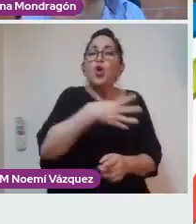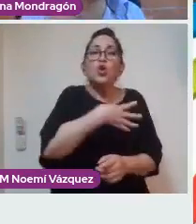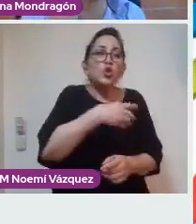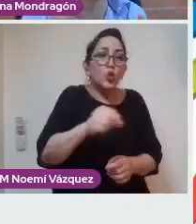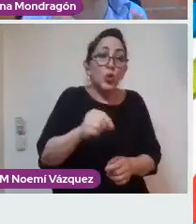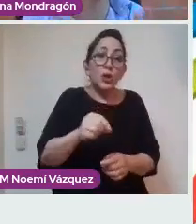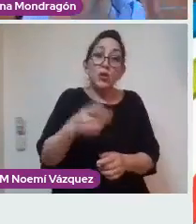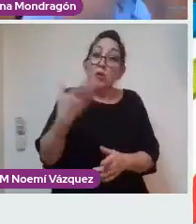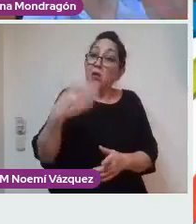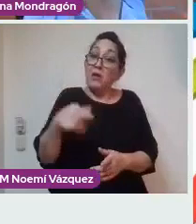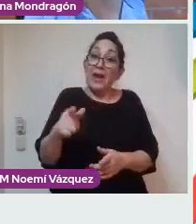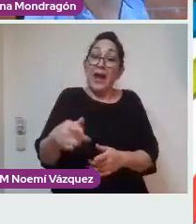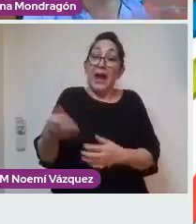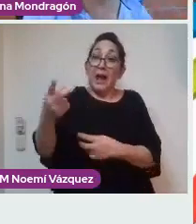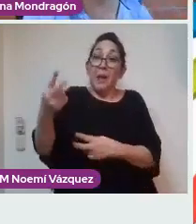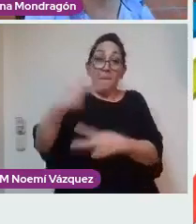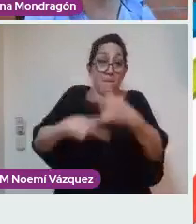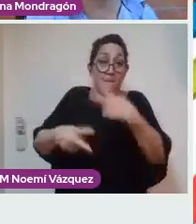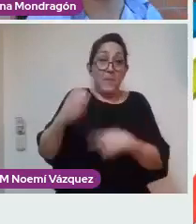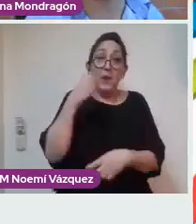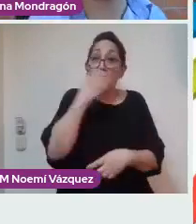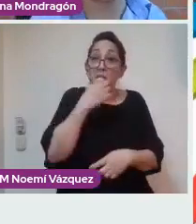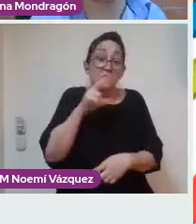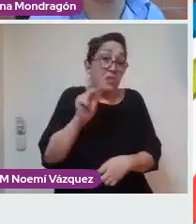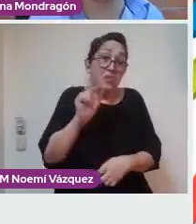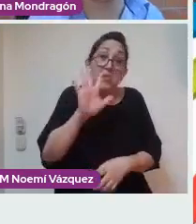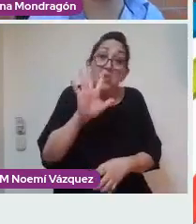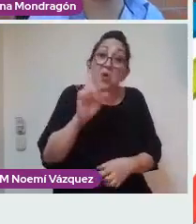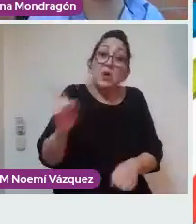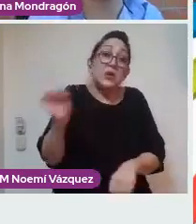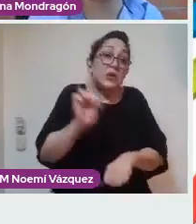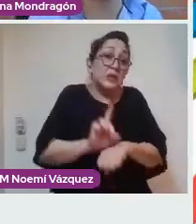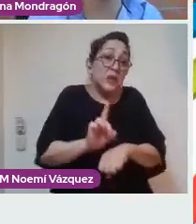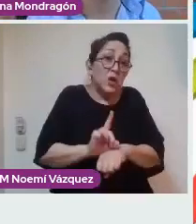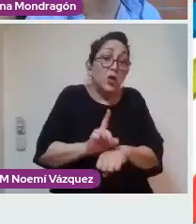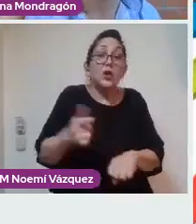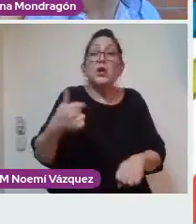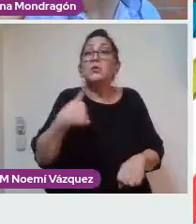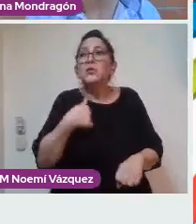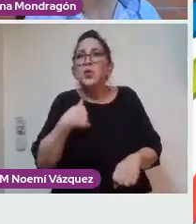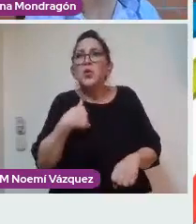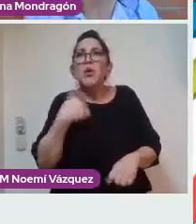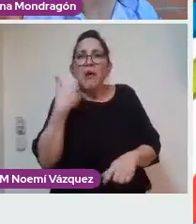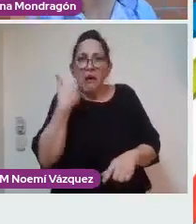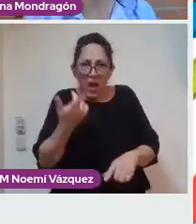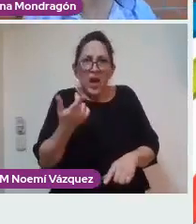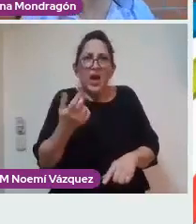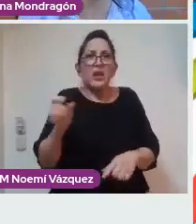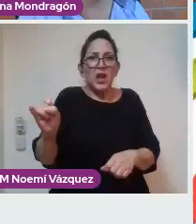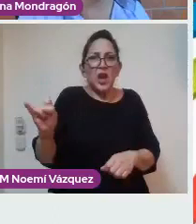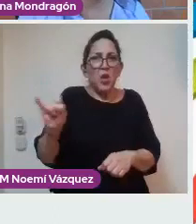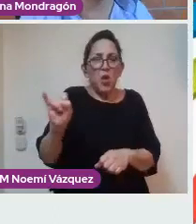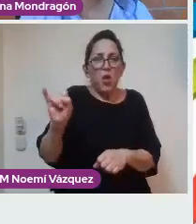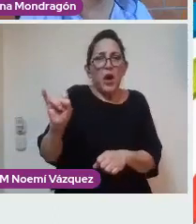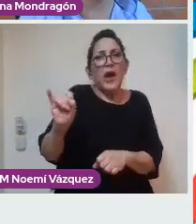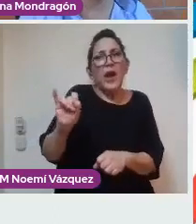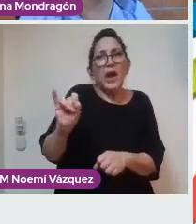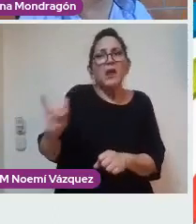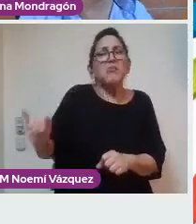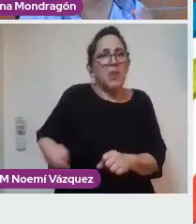que el papá se sienta más cómodo informándome de las situaciones que están viviendo los hijos y el